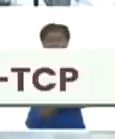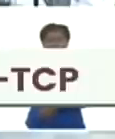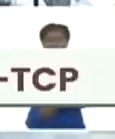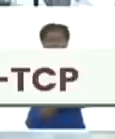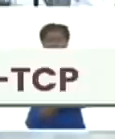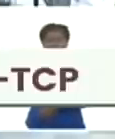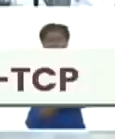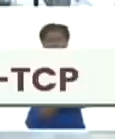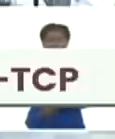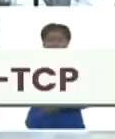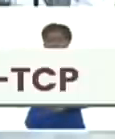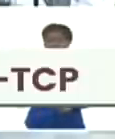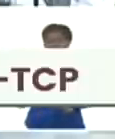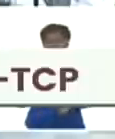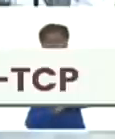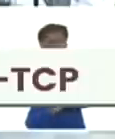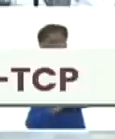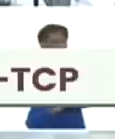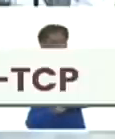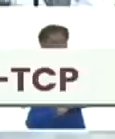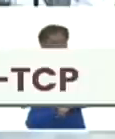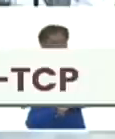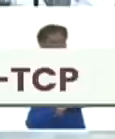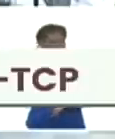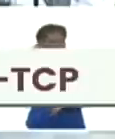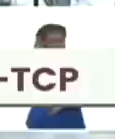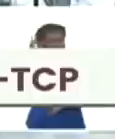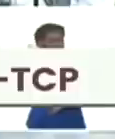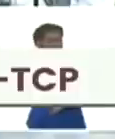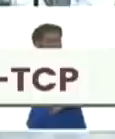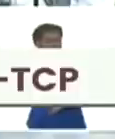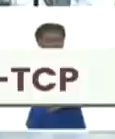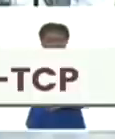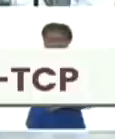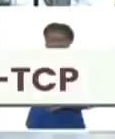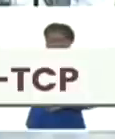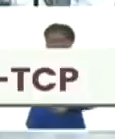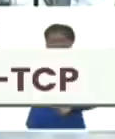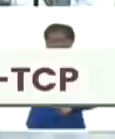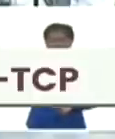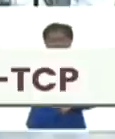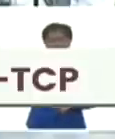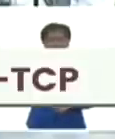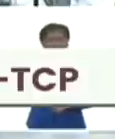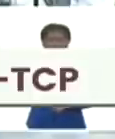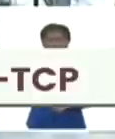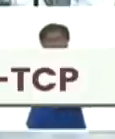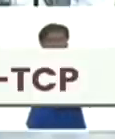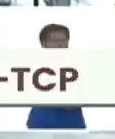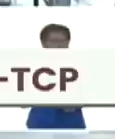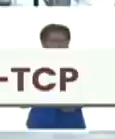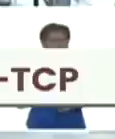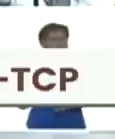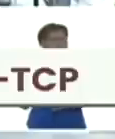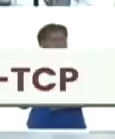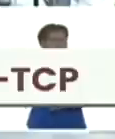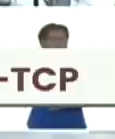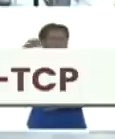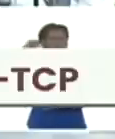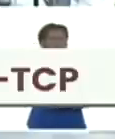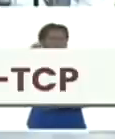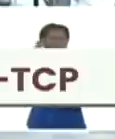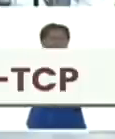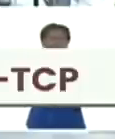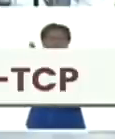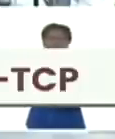Y no se dan cuenta que eso ya no es posible. Eso ya